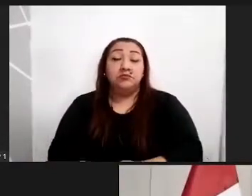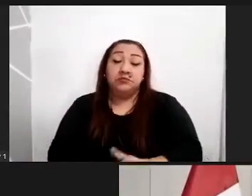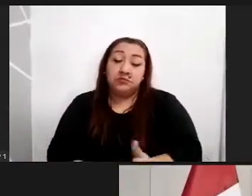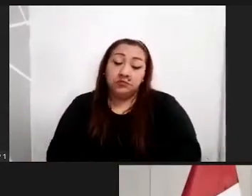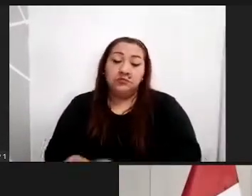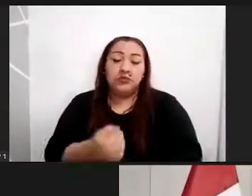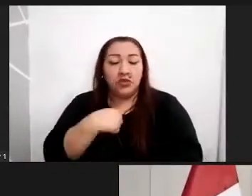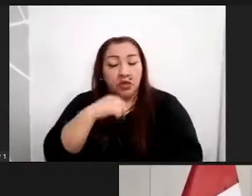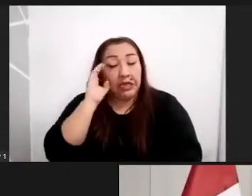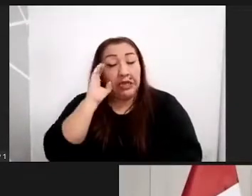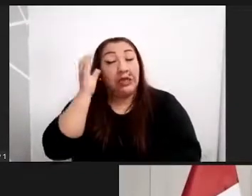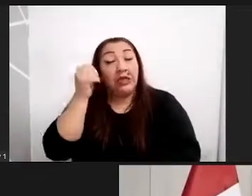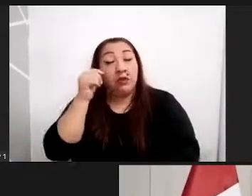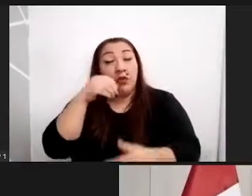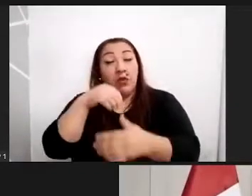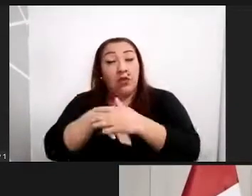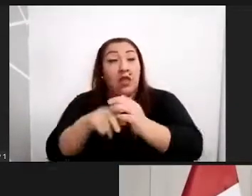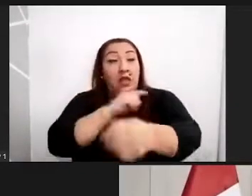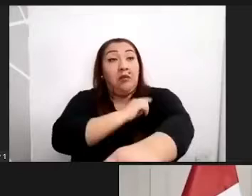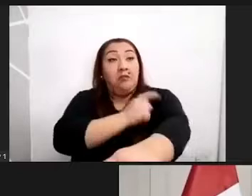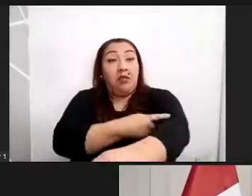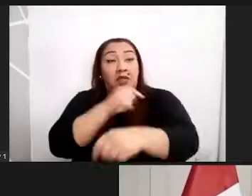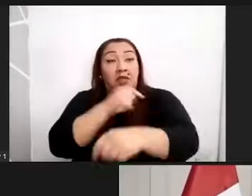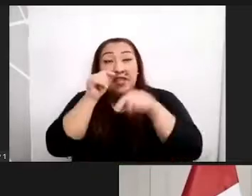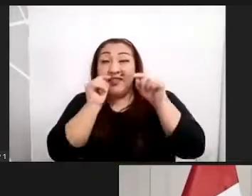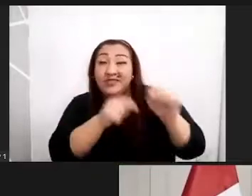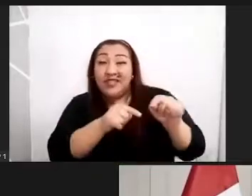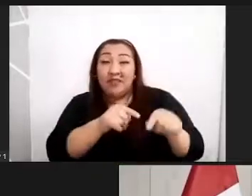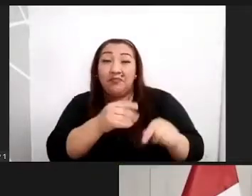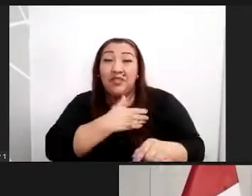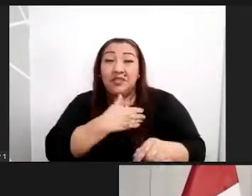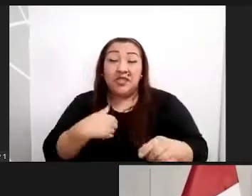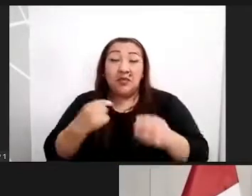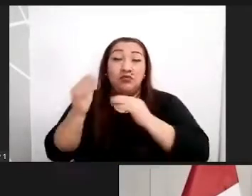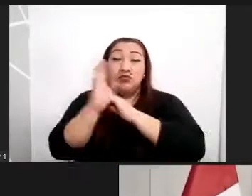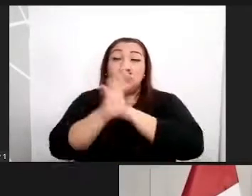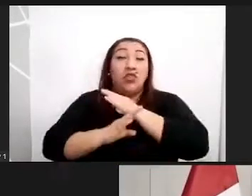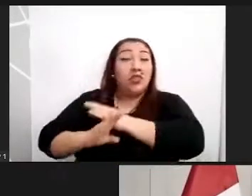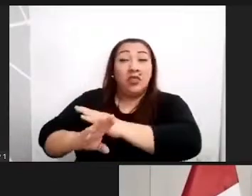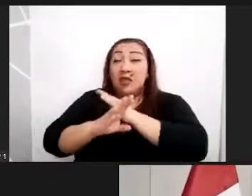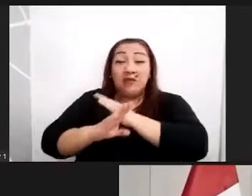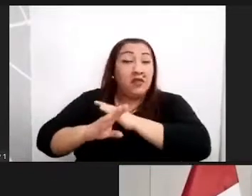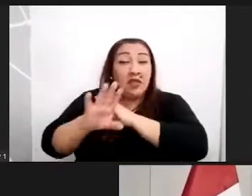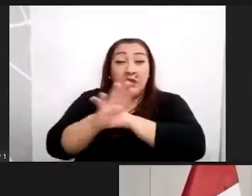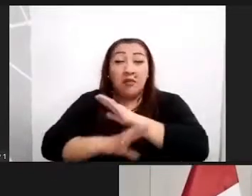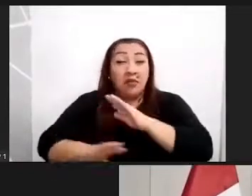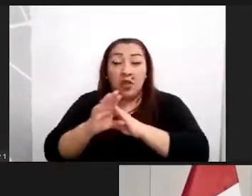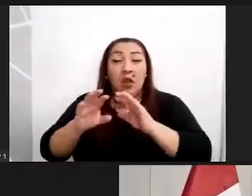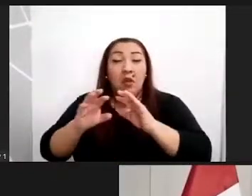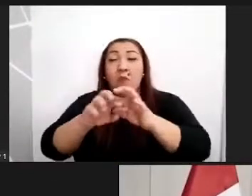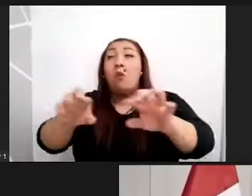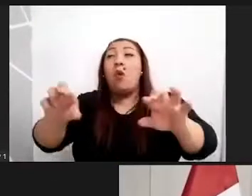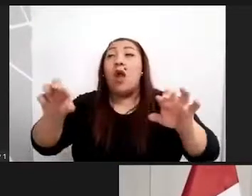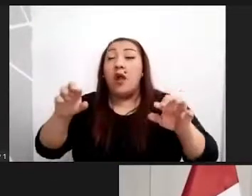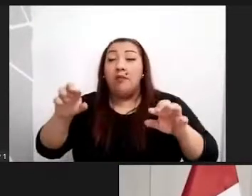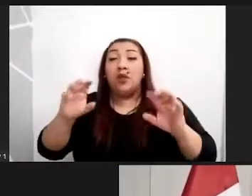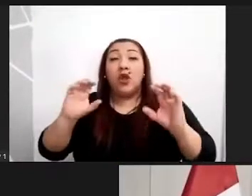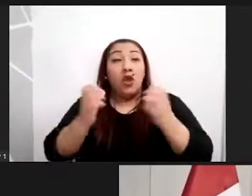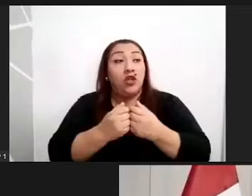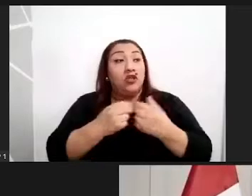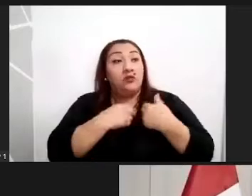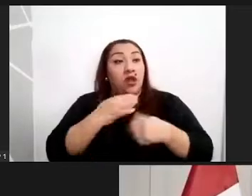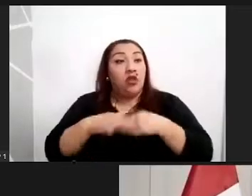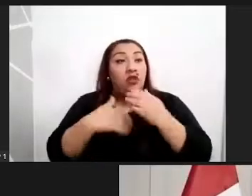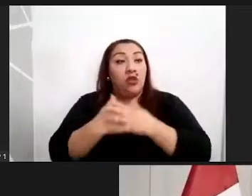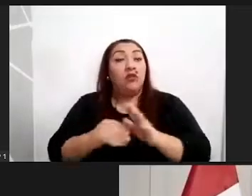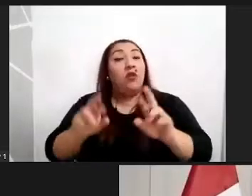creer que una vez en el poder, este presidente que tanto defiende al pueblo y el Parlamento que debe representarnos a todos, hayan